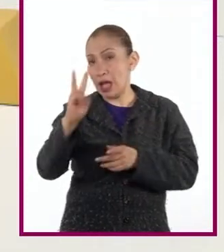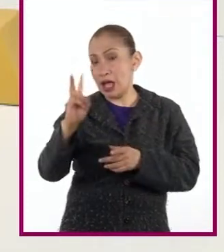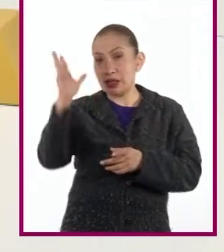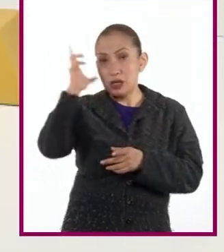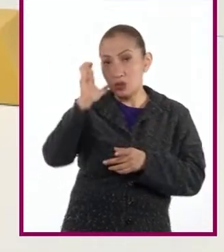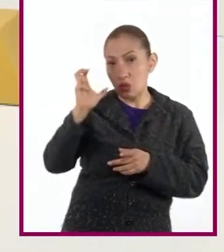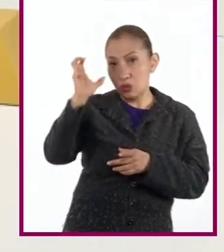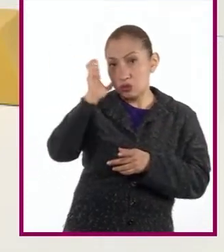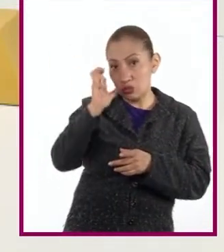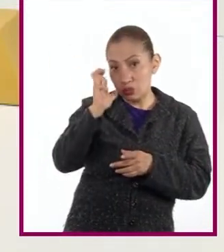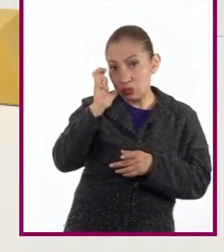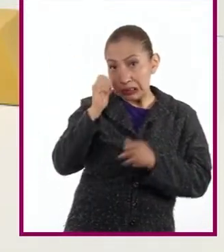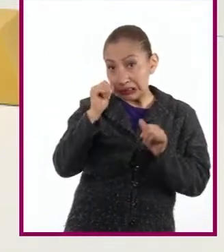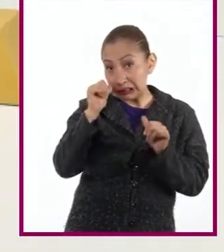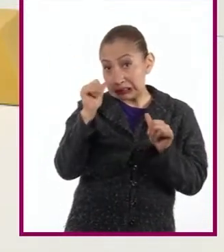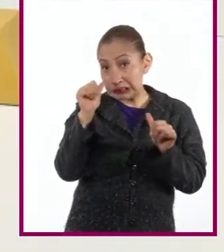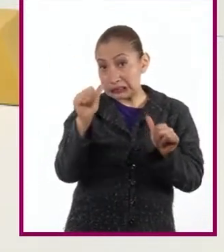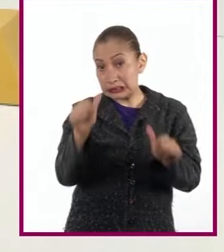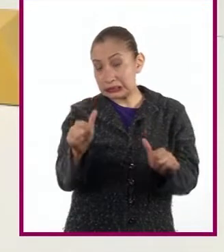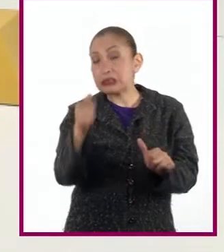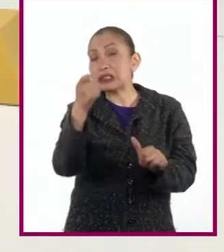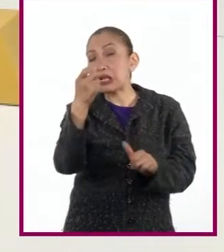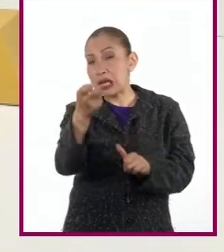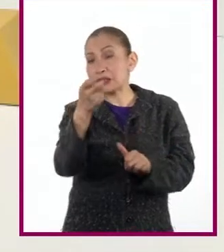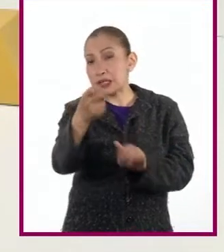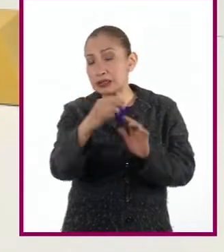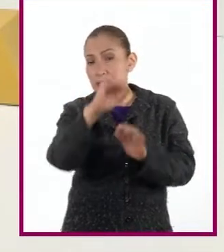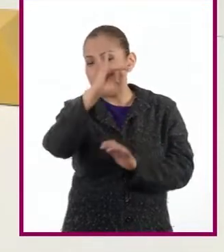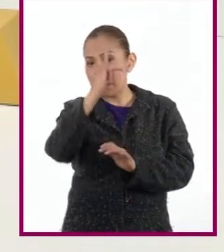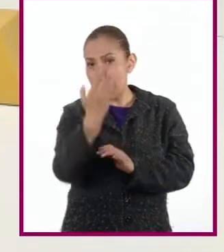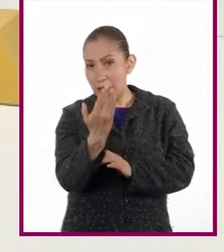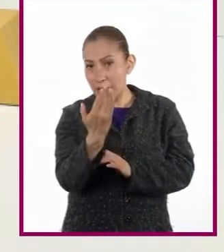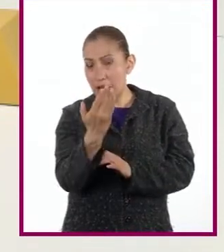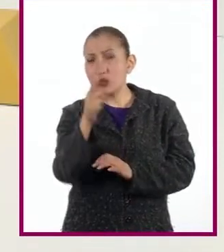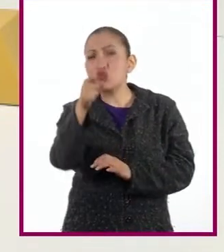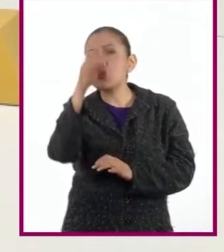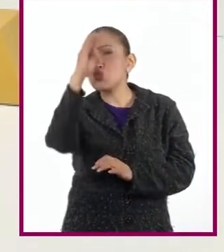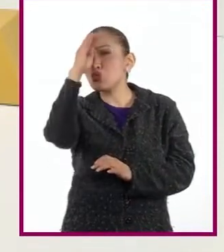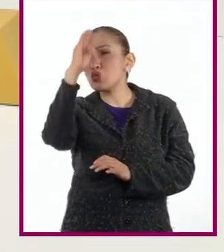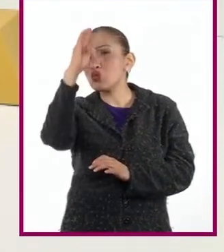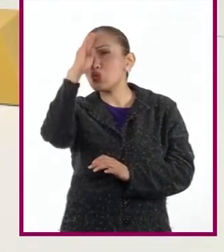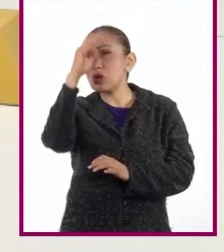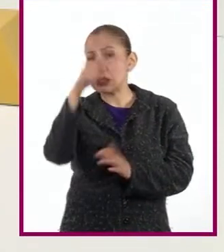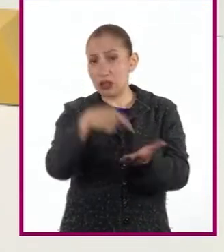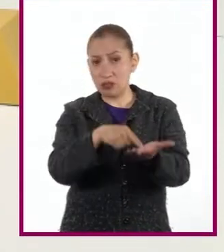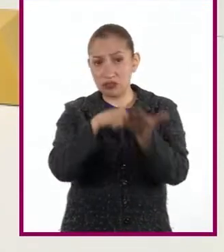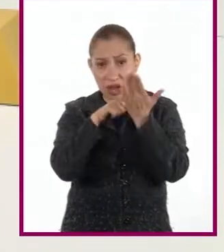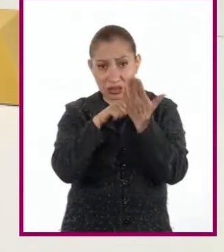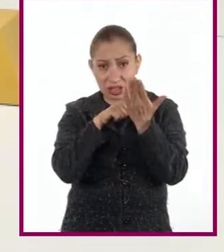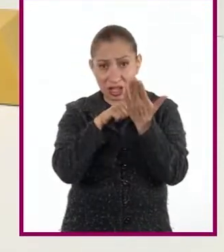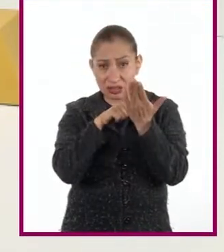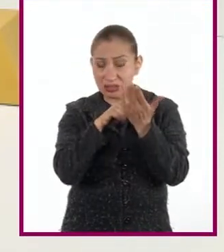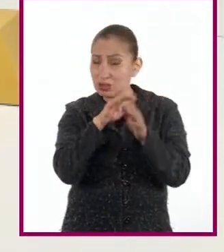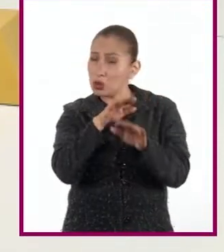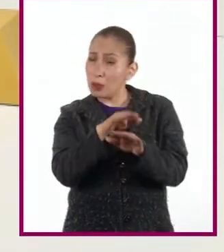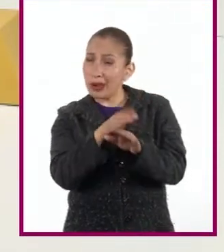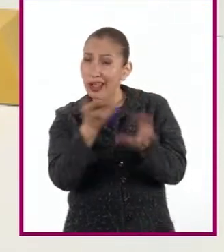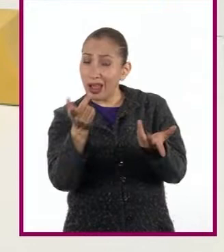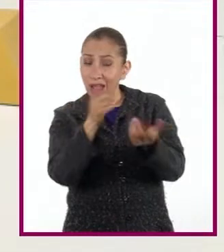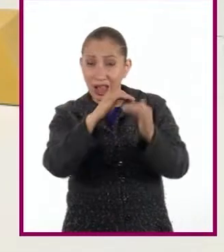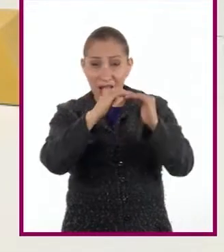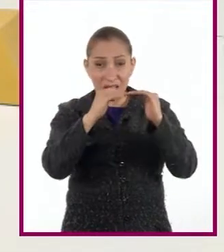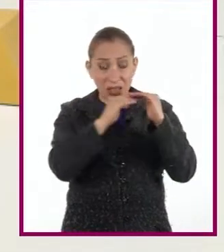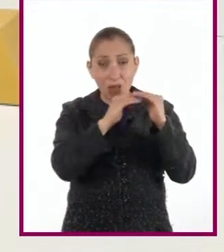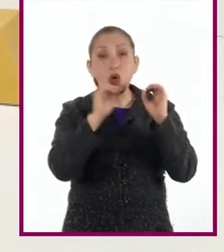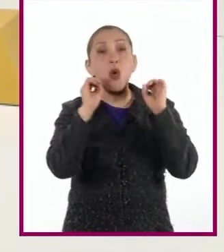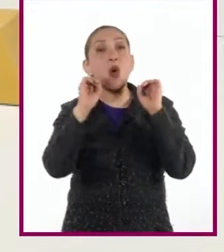escuchen y observen con atención las siguientes imágenes y piensen si muestran situaciones relacionadas con la equidad